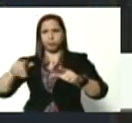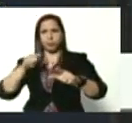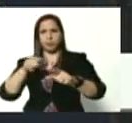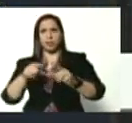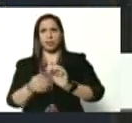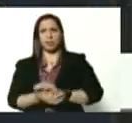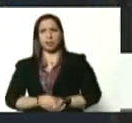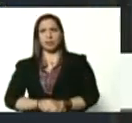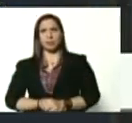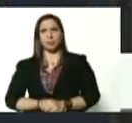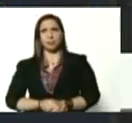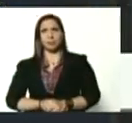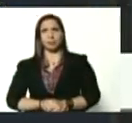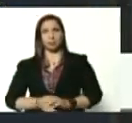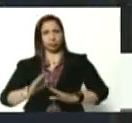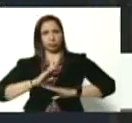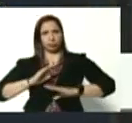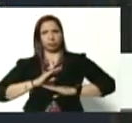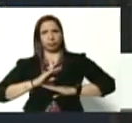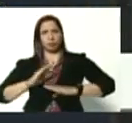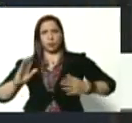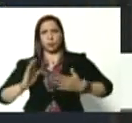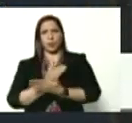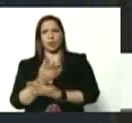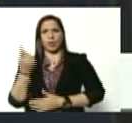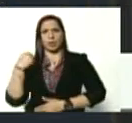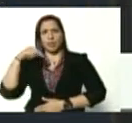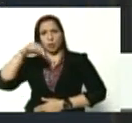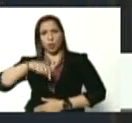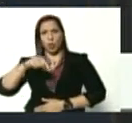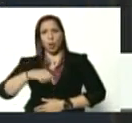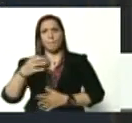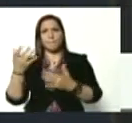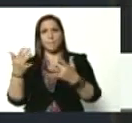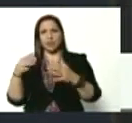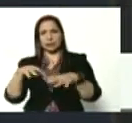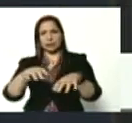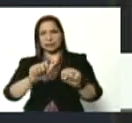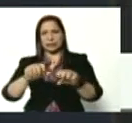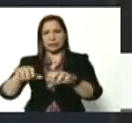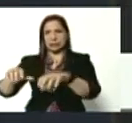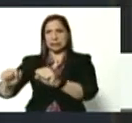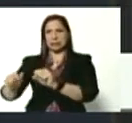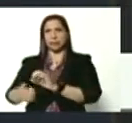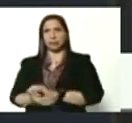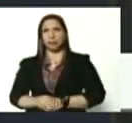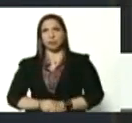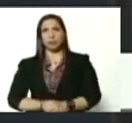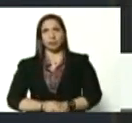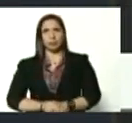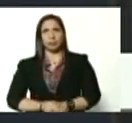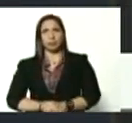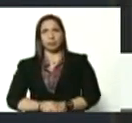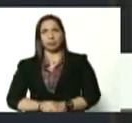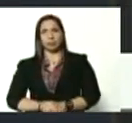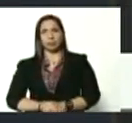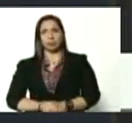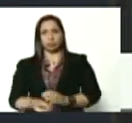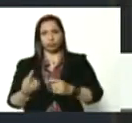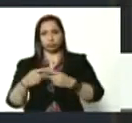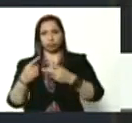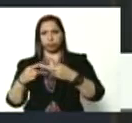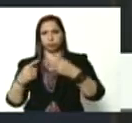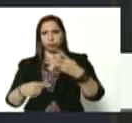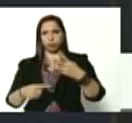esequibo nuestro arrebatado ayer y hoy por la mano trepadora de los walter live la ley y demás